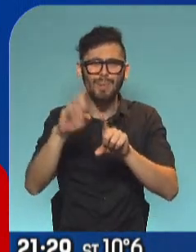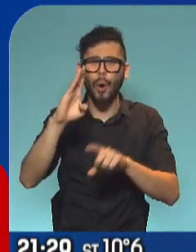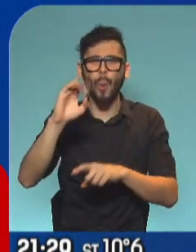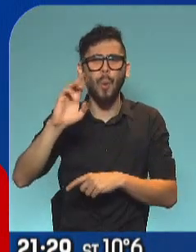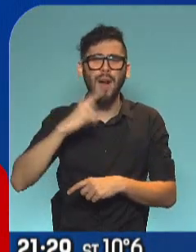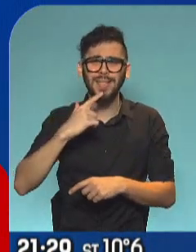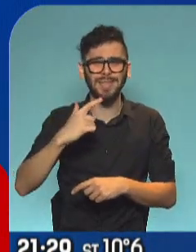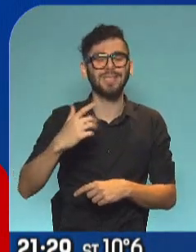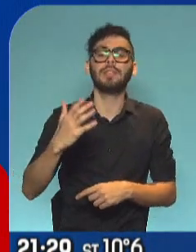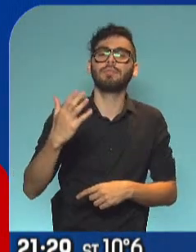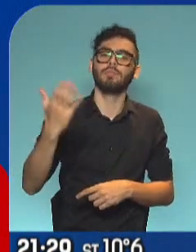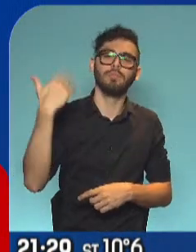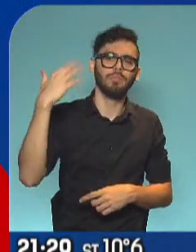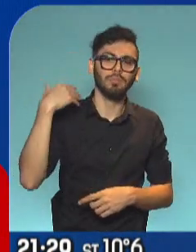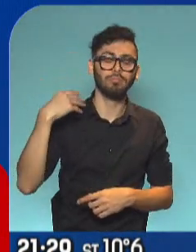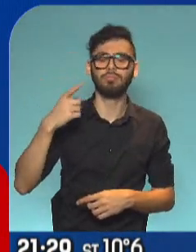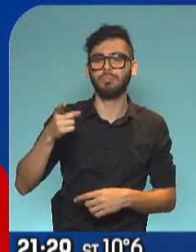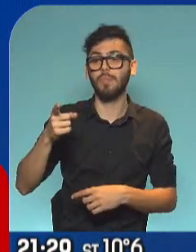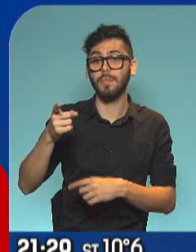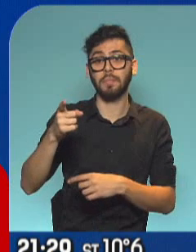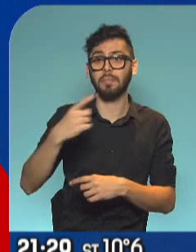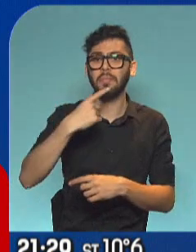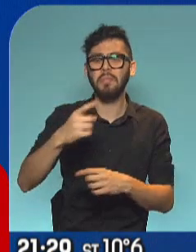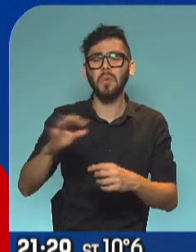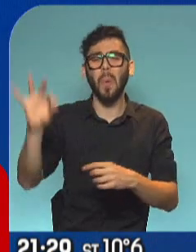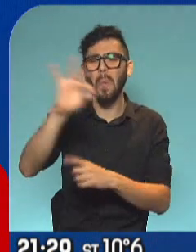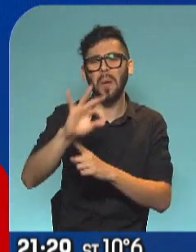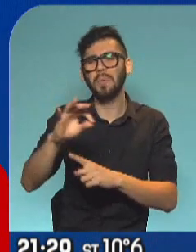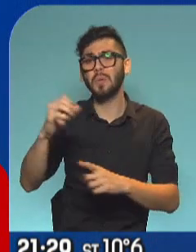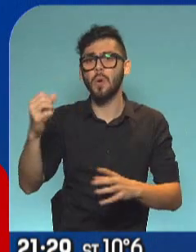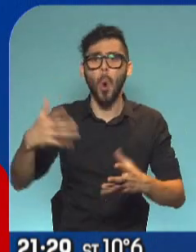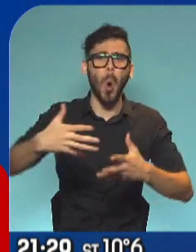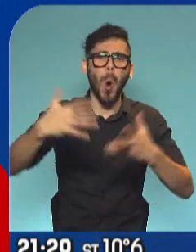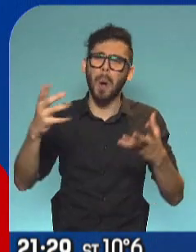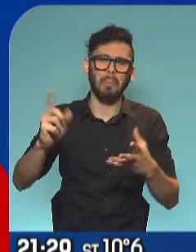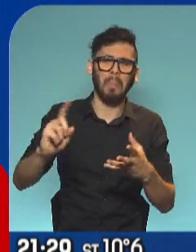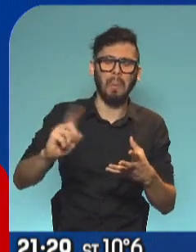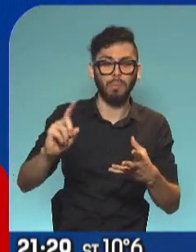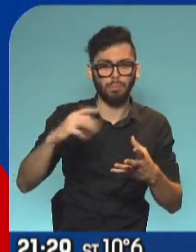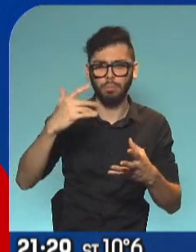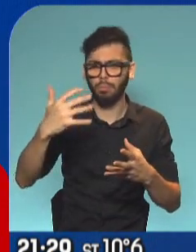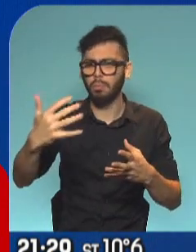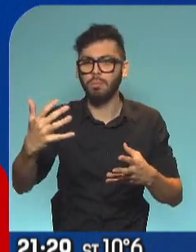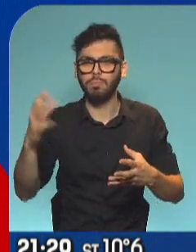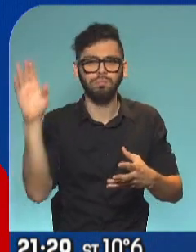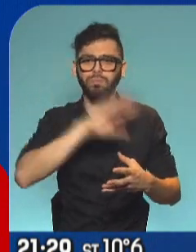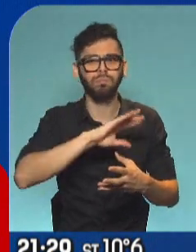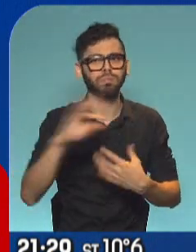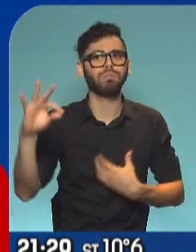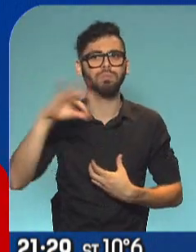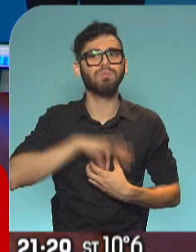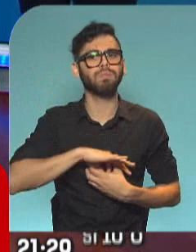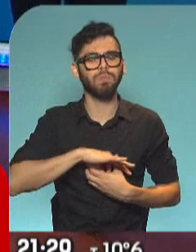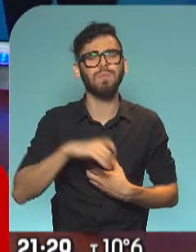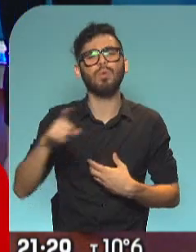negó inicialmente la importancia de este virus y también fue contagiado por el virus, pero de alguna manera fue